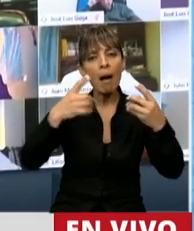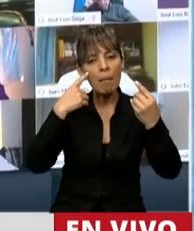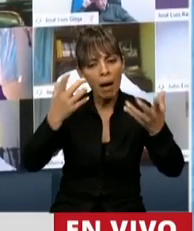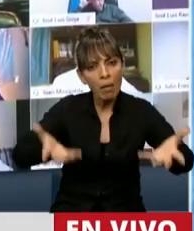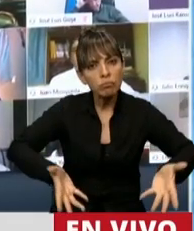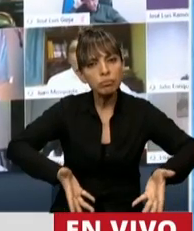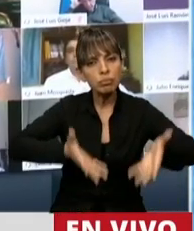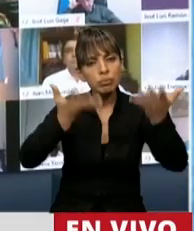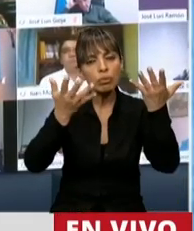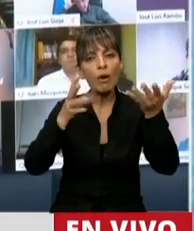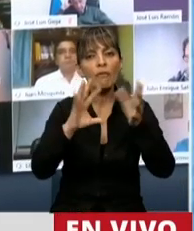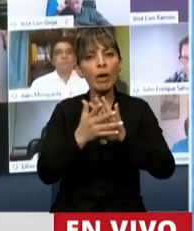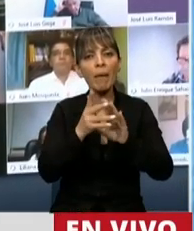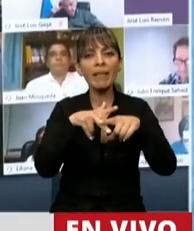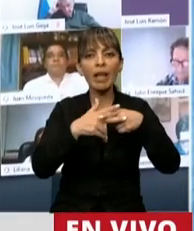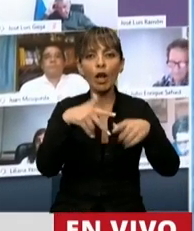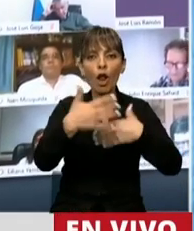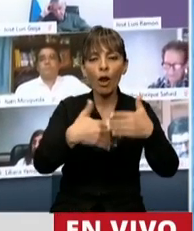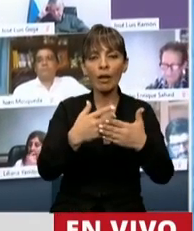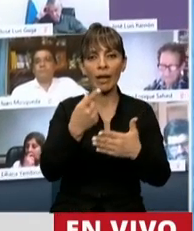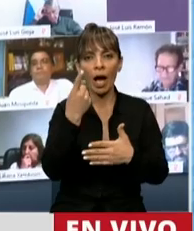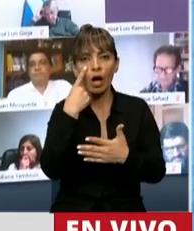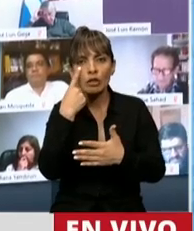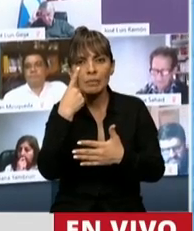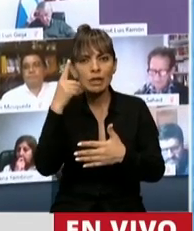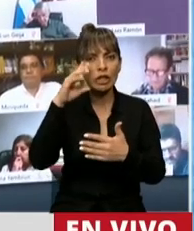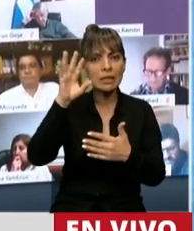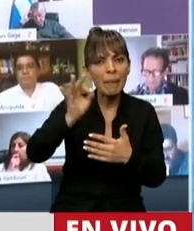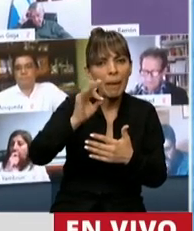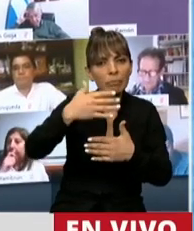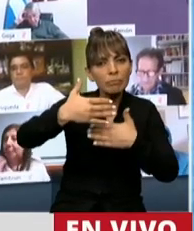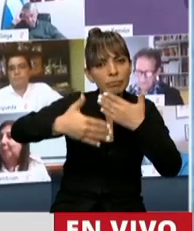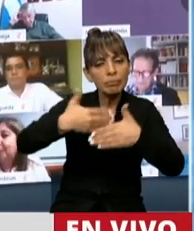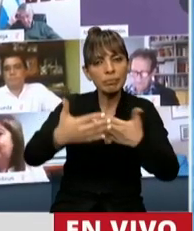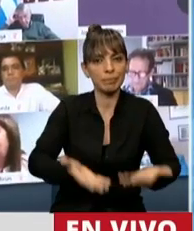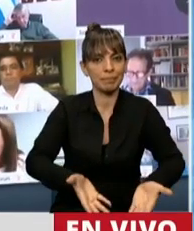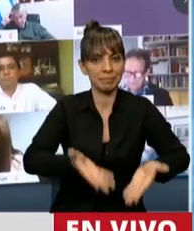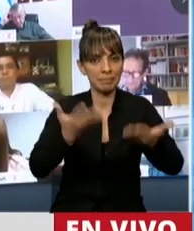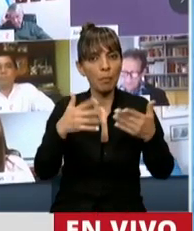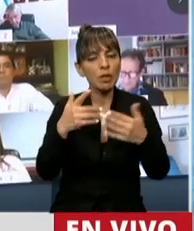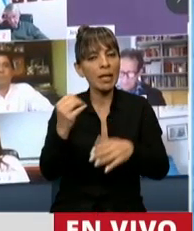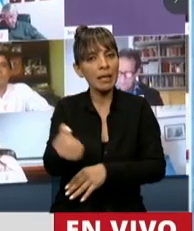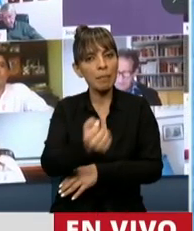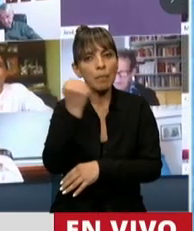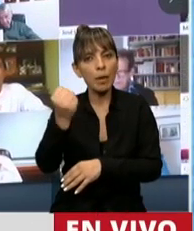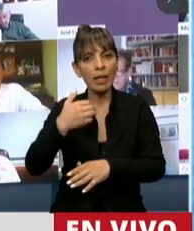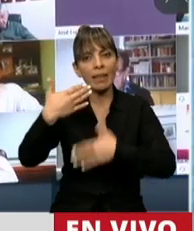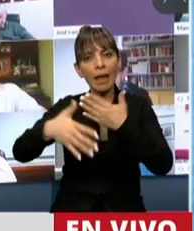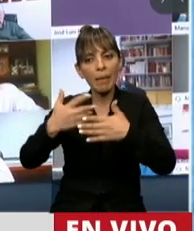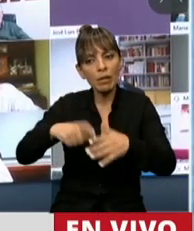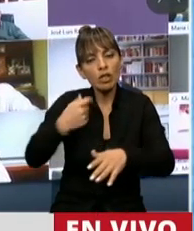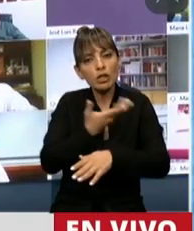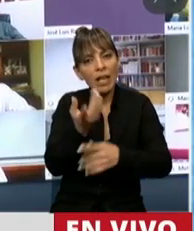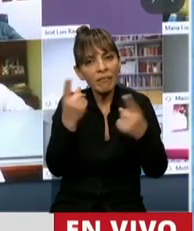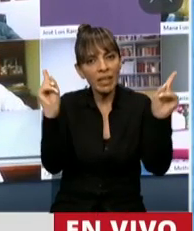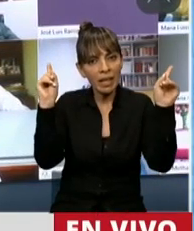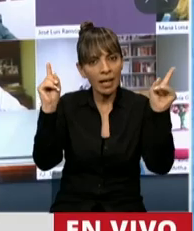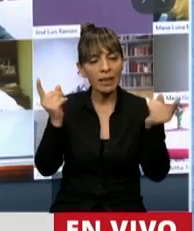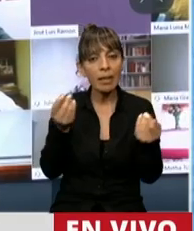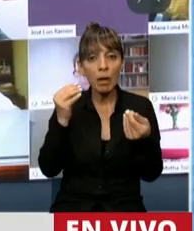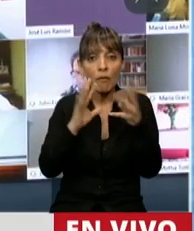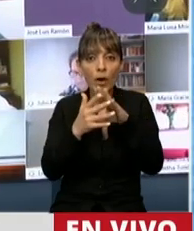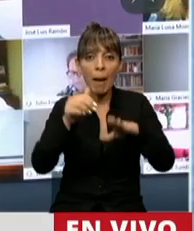conocimiento como vector de crecimiento y desarrollo. Por eso es fundamental avanzar hacia una nueva sociedad donde lo